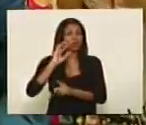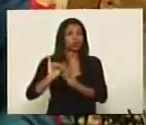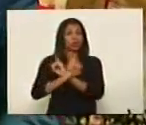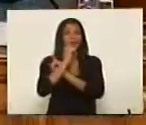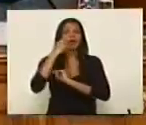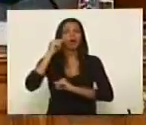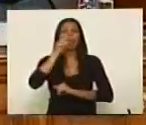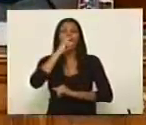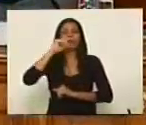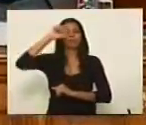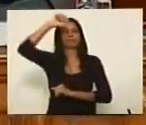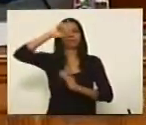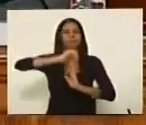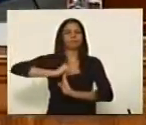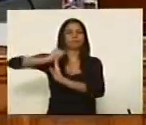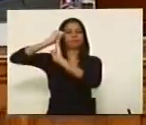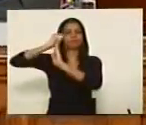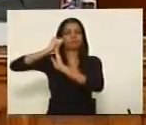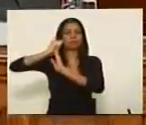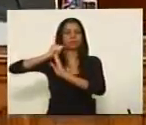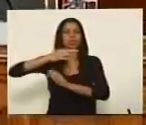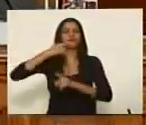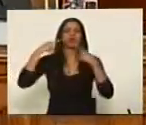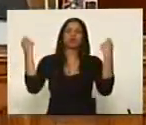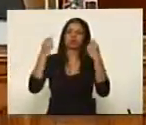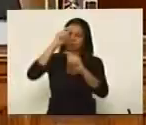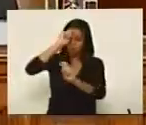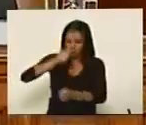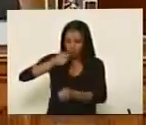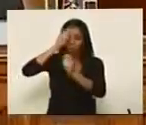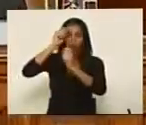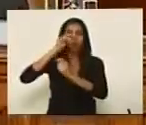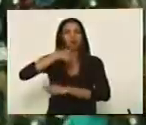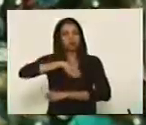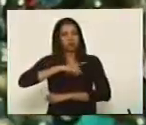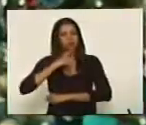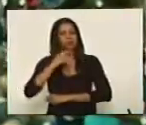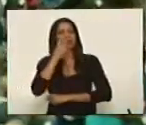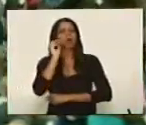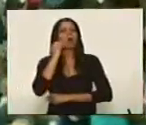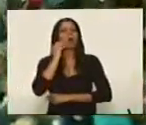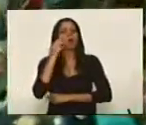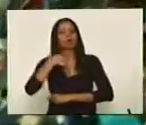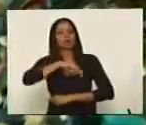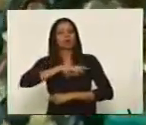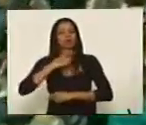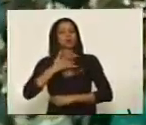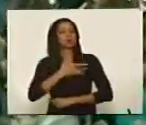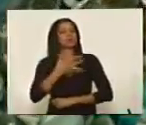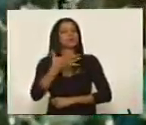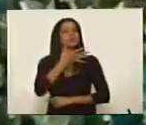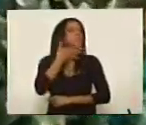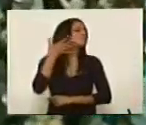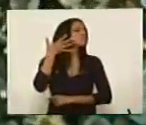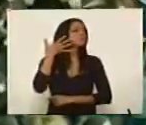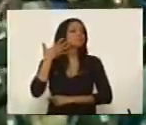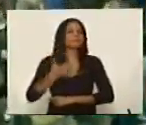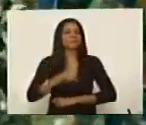hombre como Nicolás Maduro Moro. Eso hay que reivindicarlo y son cosas que como juventud y como nación debemos sentirnos orgullosos.